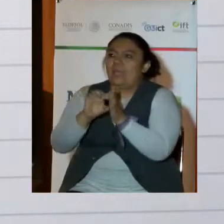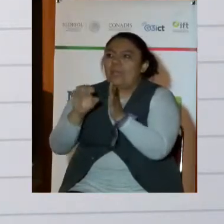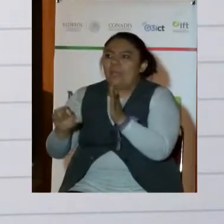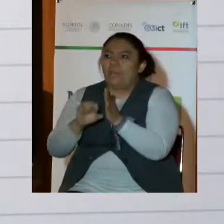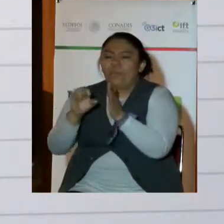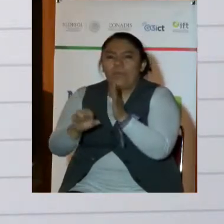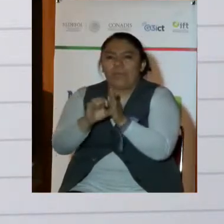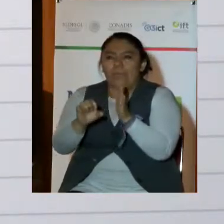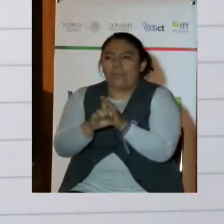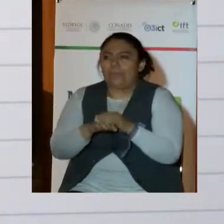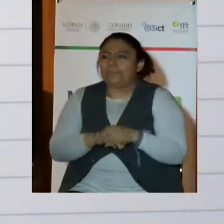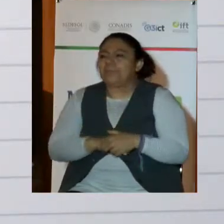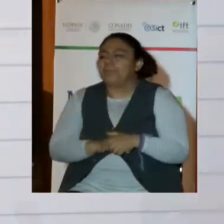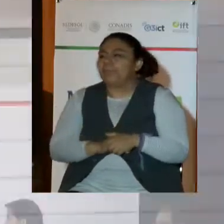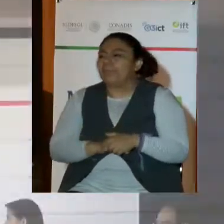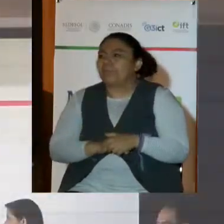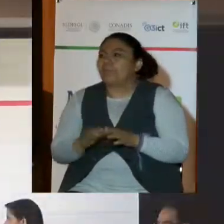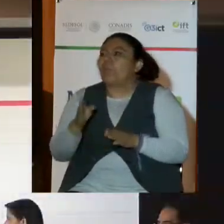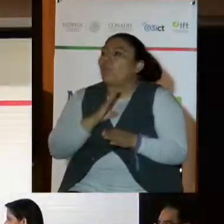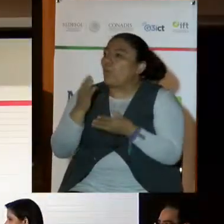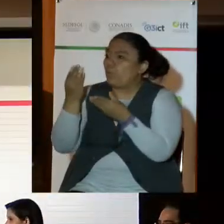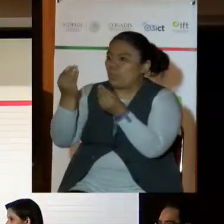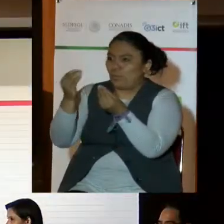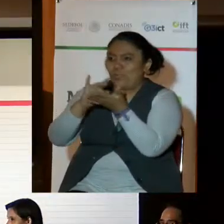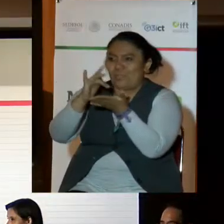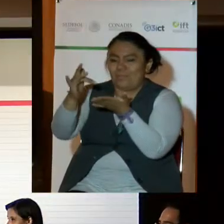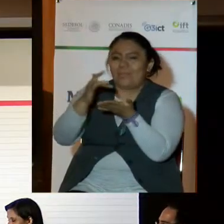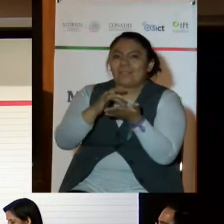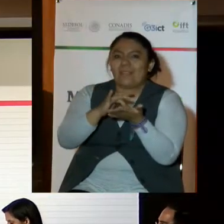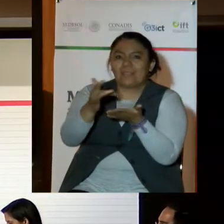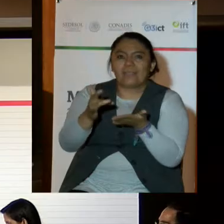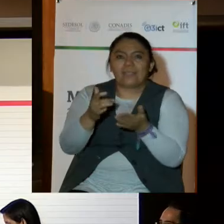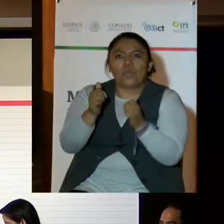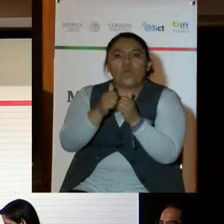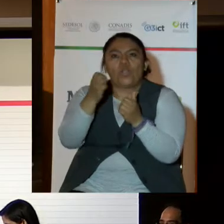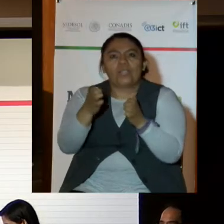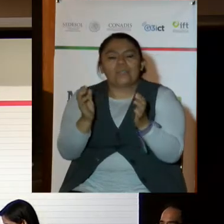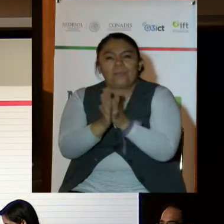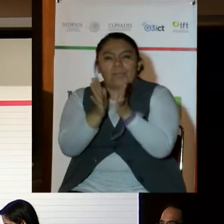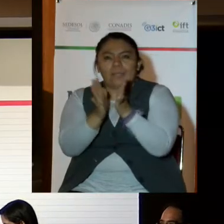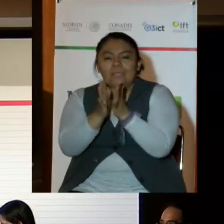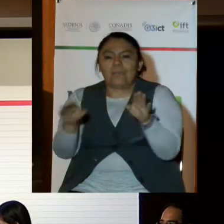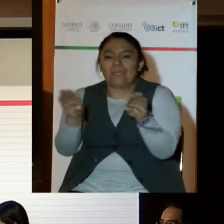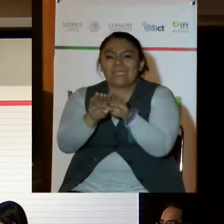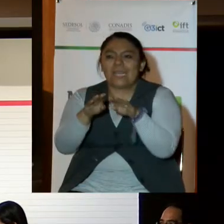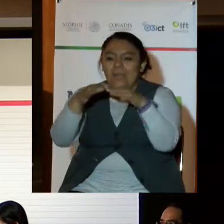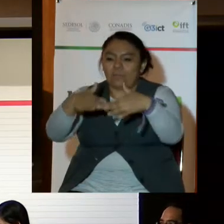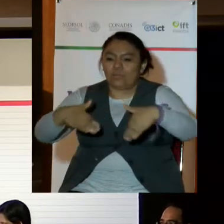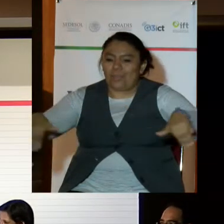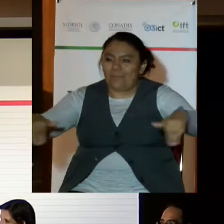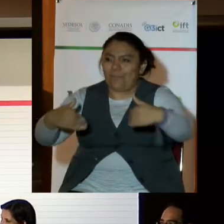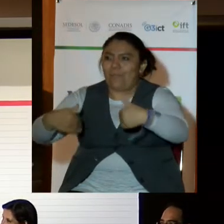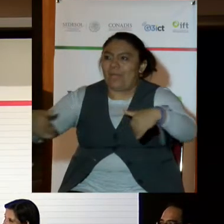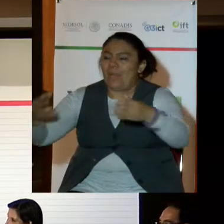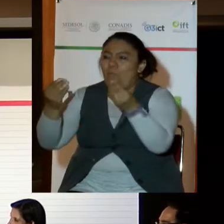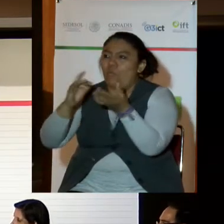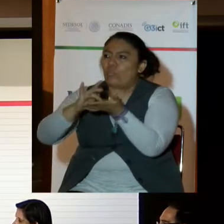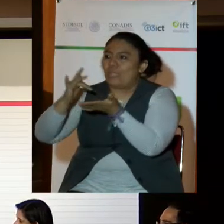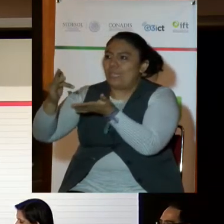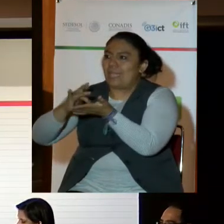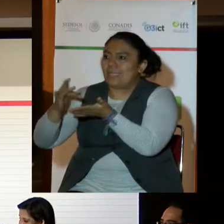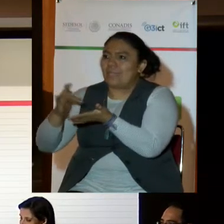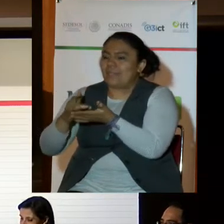de demandar que todos estos servicios sean accesibles, ¿no? Entonces, con la participación de todos, yo estoy segura que en 2 años, ojalá y tengamos un evento como este